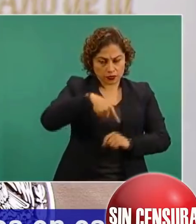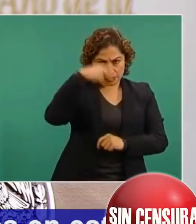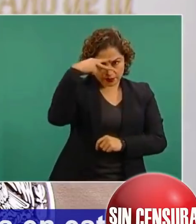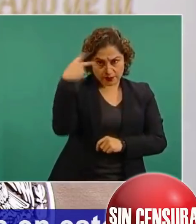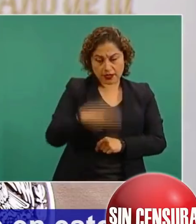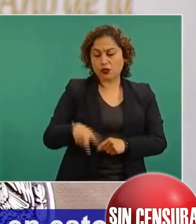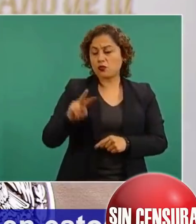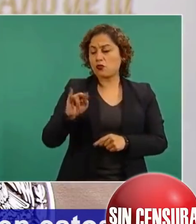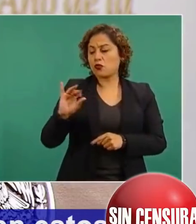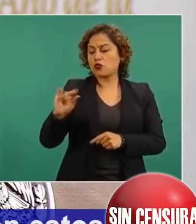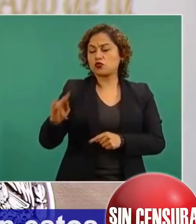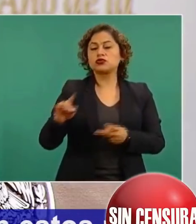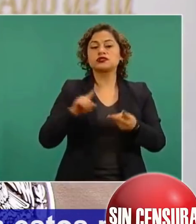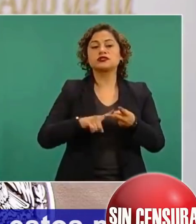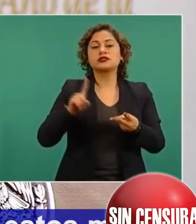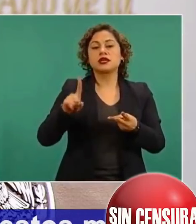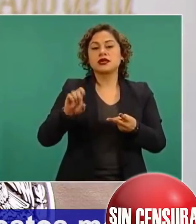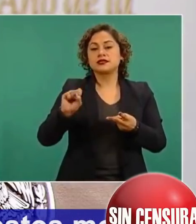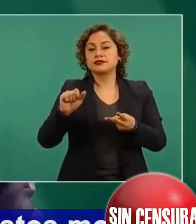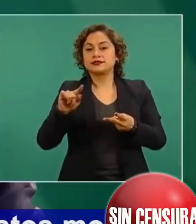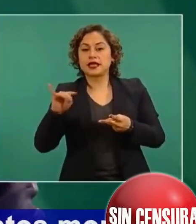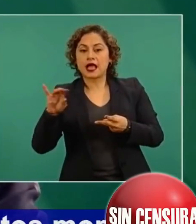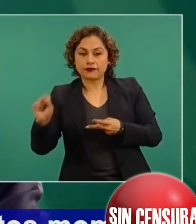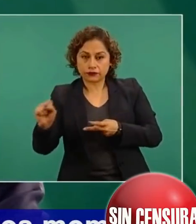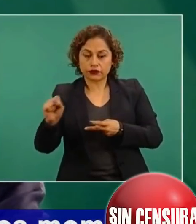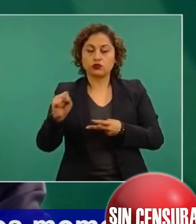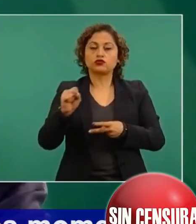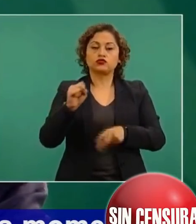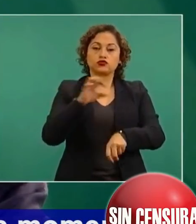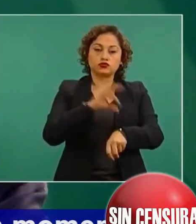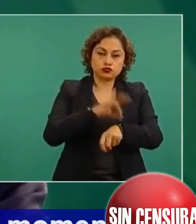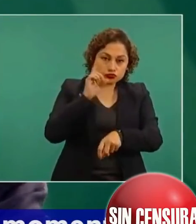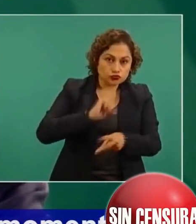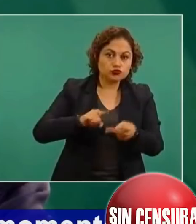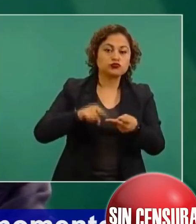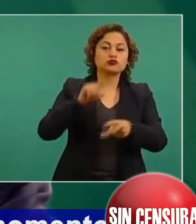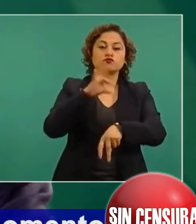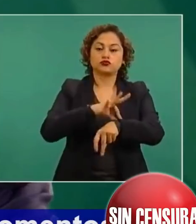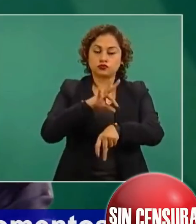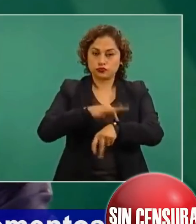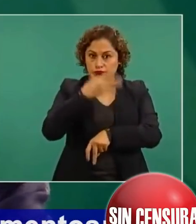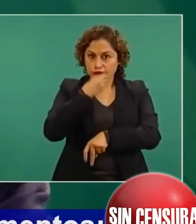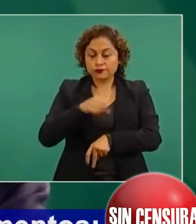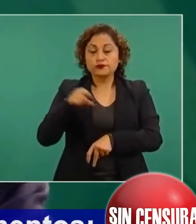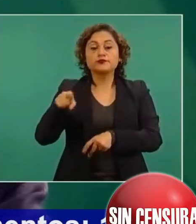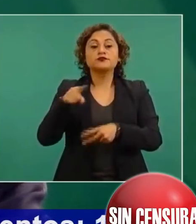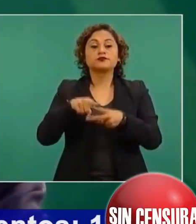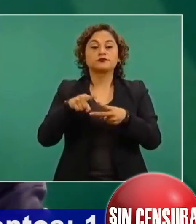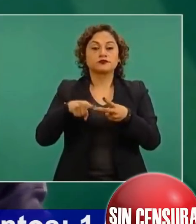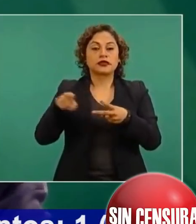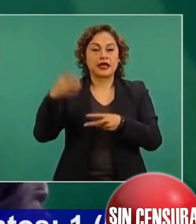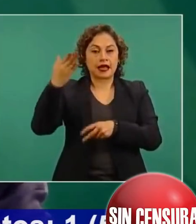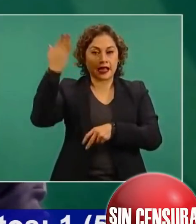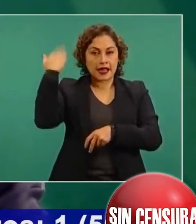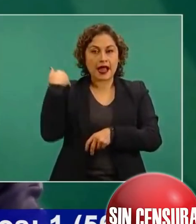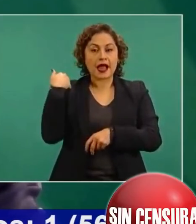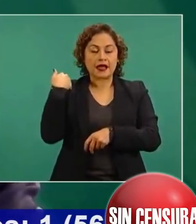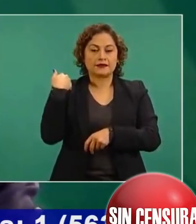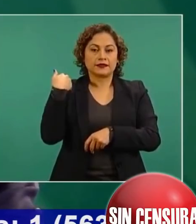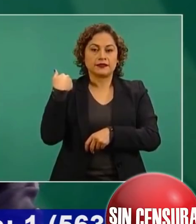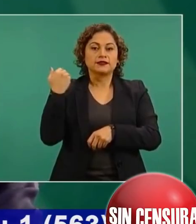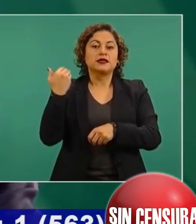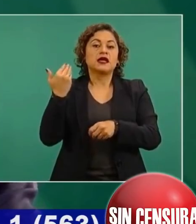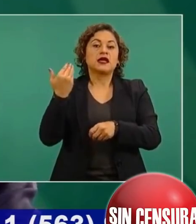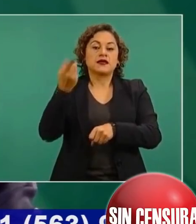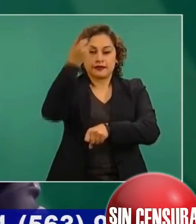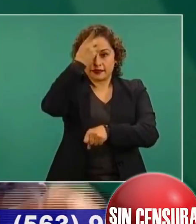doctor José Ignacio Santos Preciado, quien fue el creador del programa de vacunación universal en México y actualmente es el secretario del